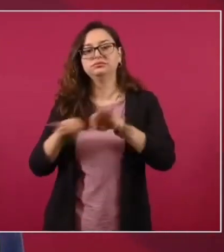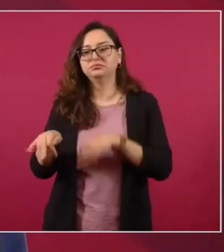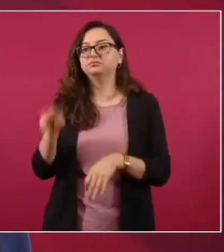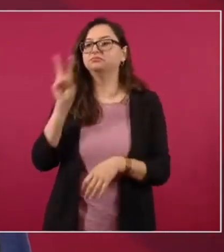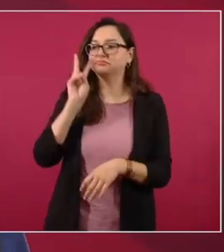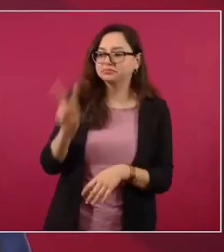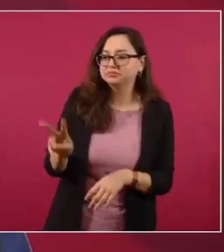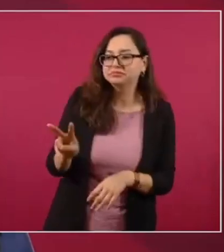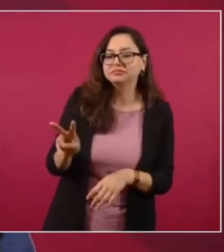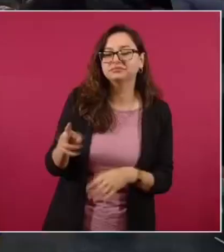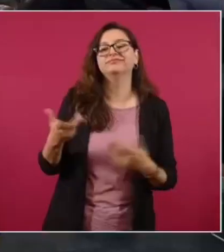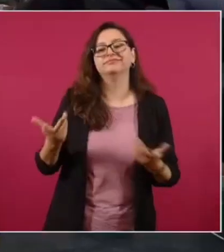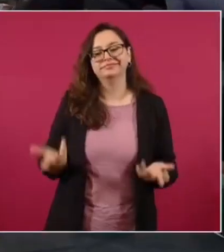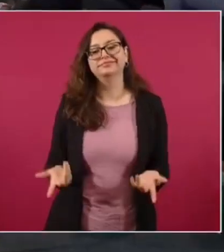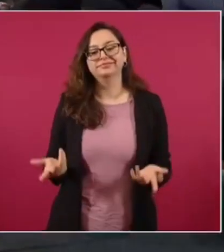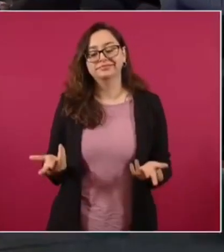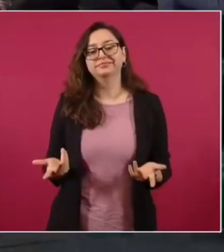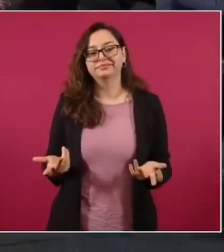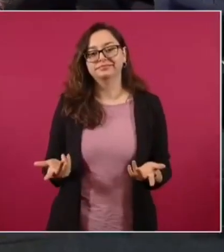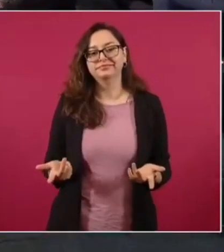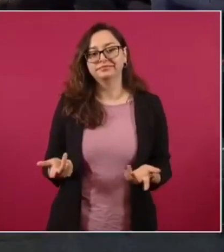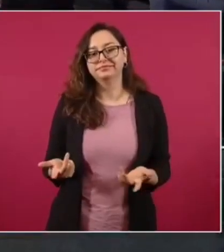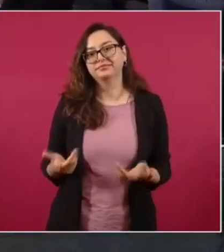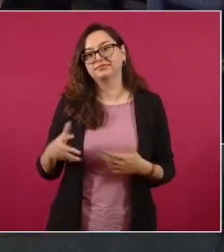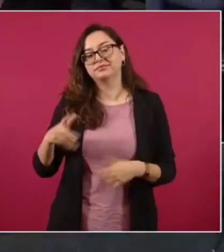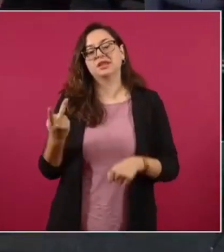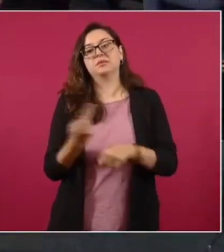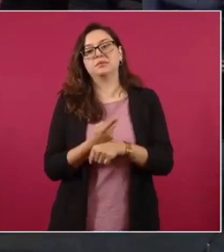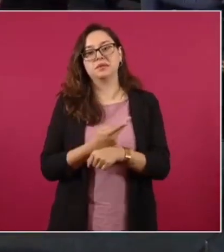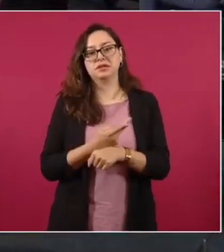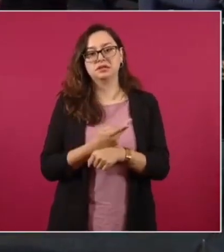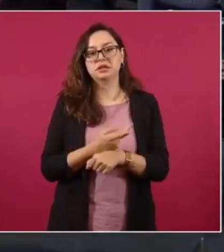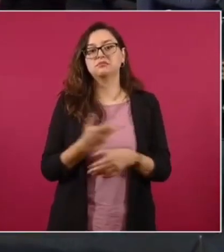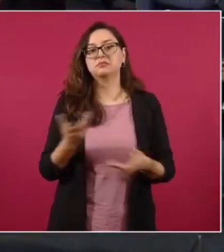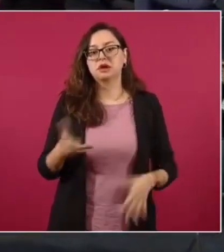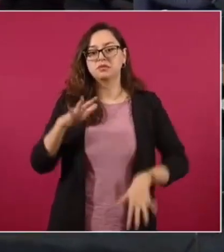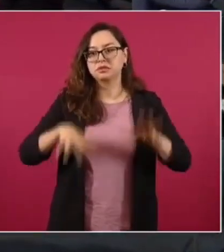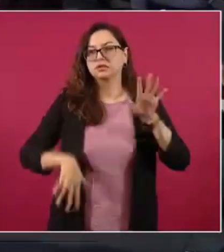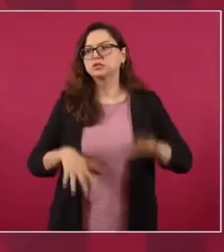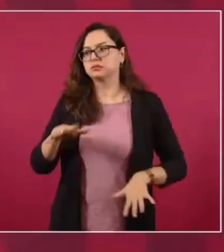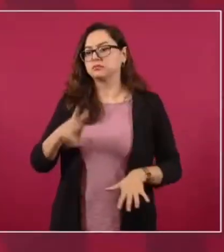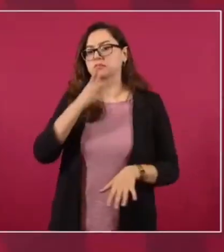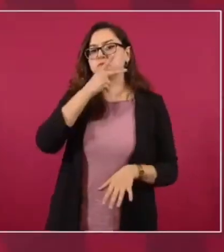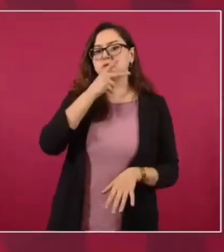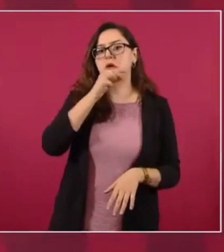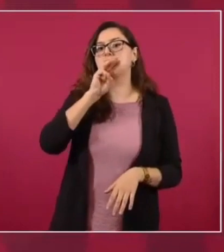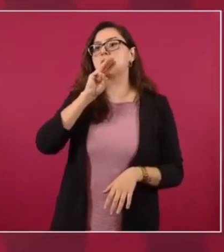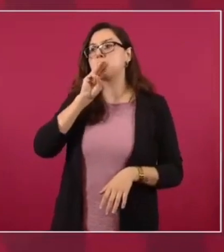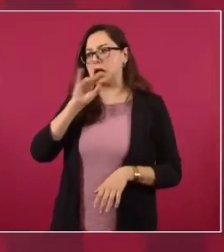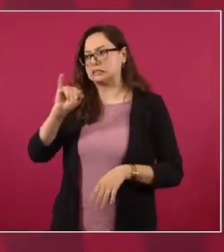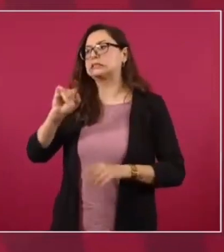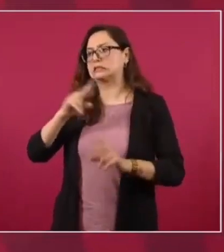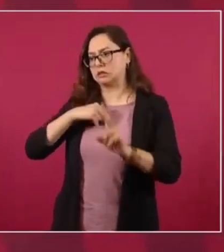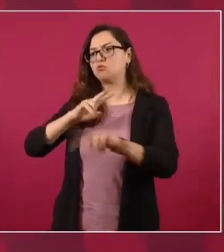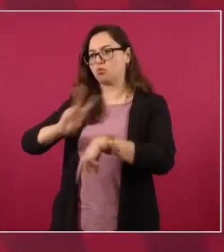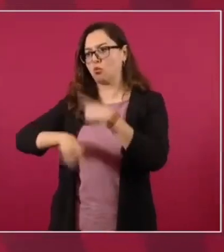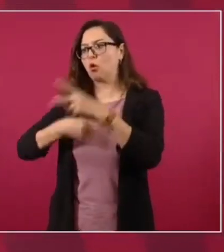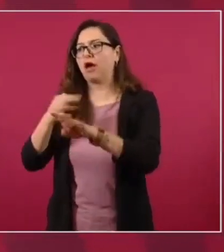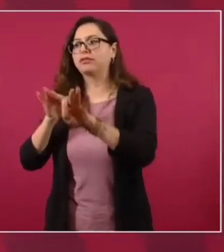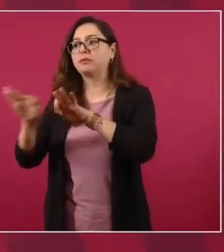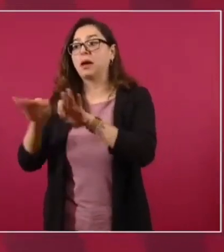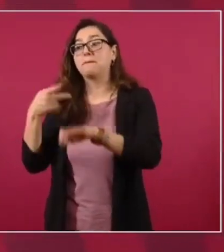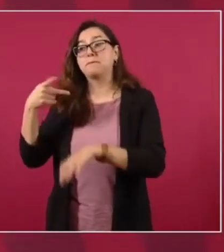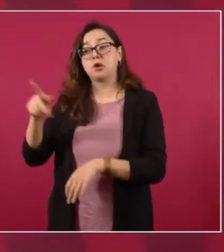trabajan, incluso es la condición de los padres. Yo voy a trabajar, pero mi hijo de 16,